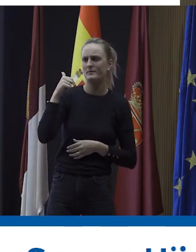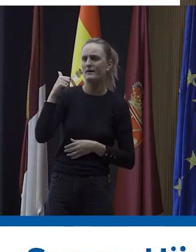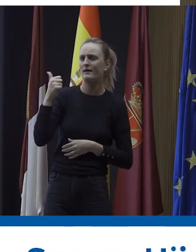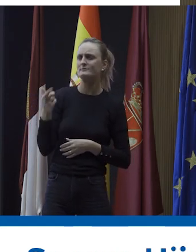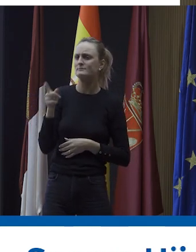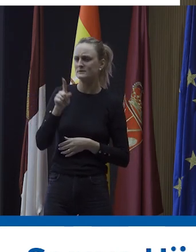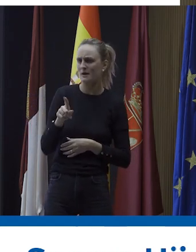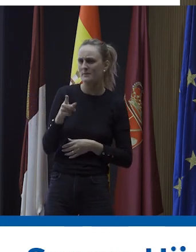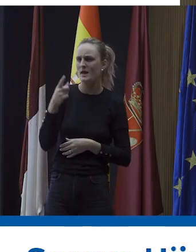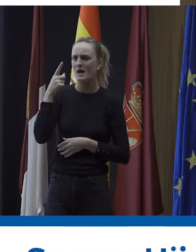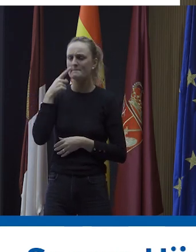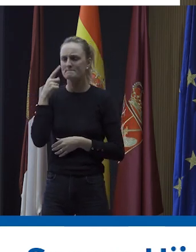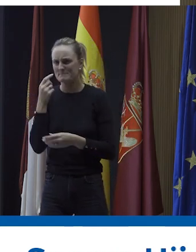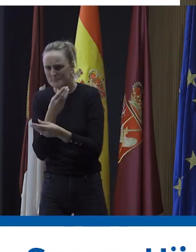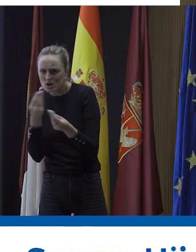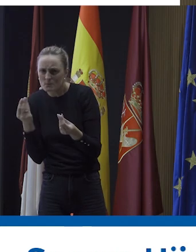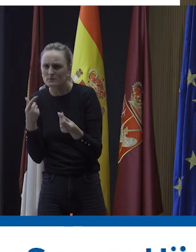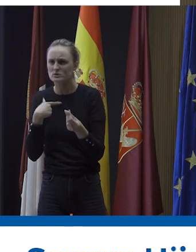menopausia masculina? ¿Sí o no?